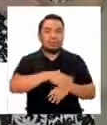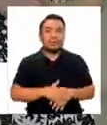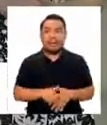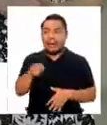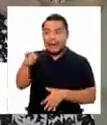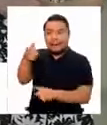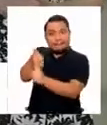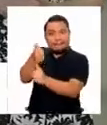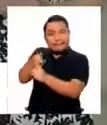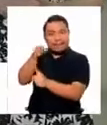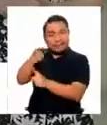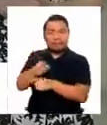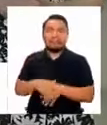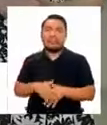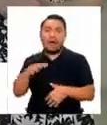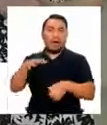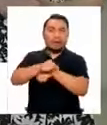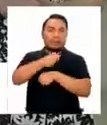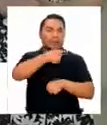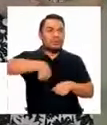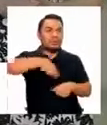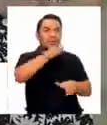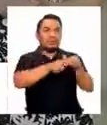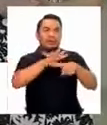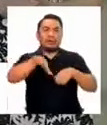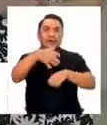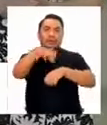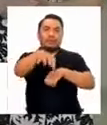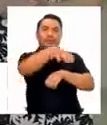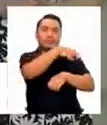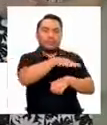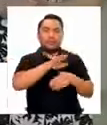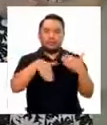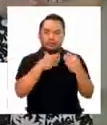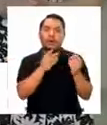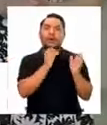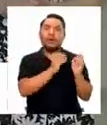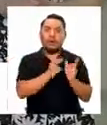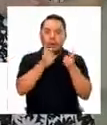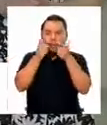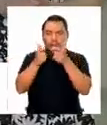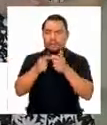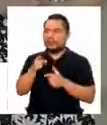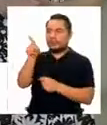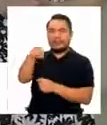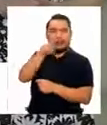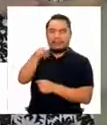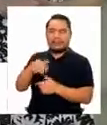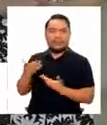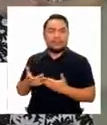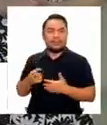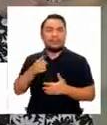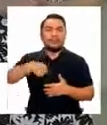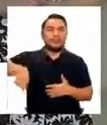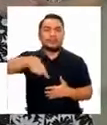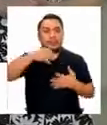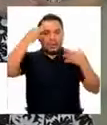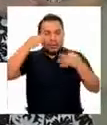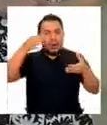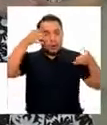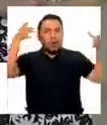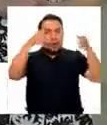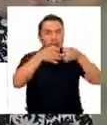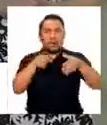generó el rechazo unánime de las instituciones que integran el orden democrático en el Perú y la decisión del Congreso